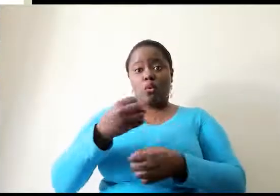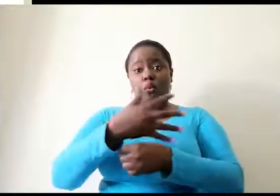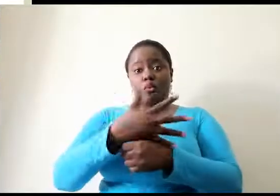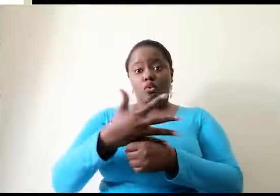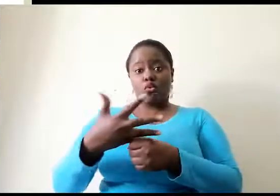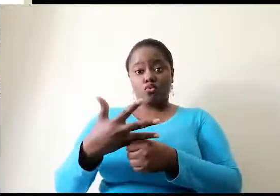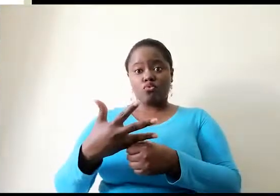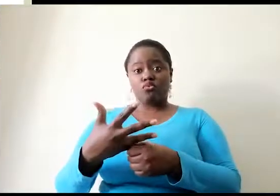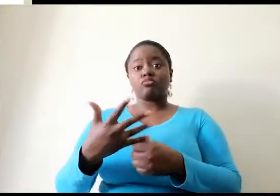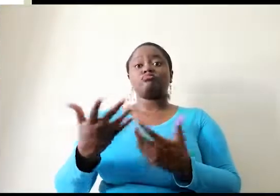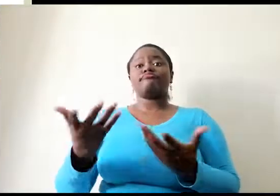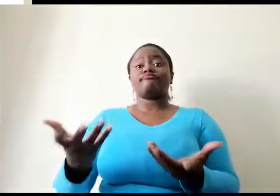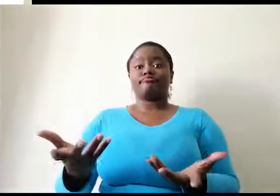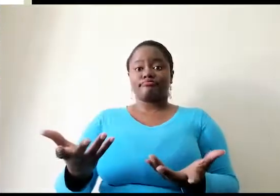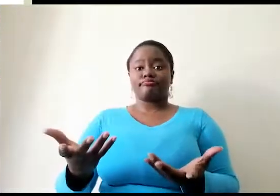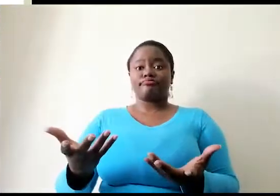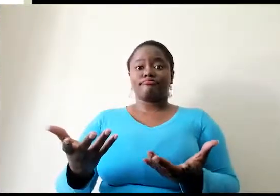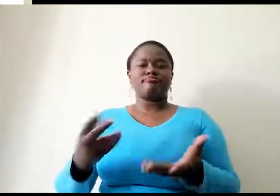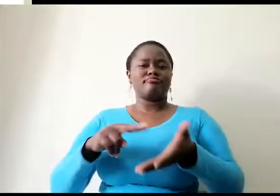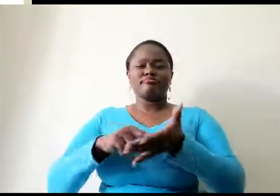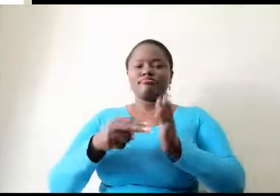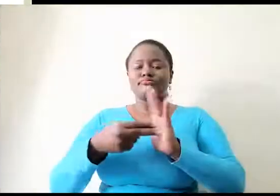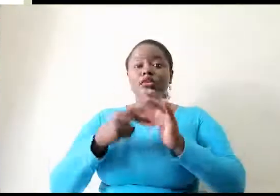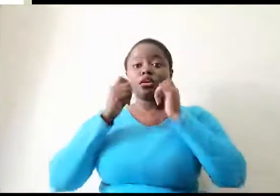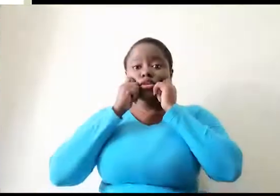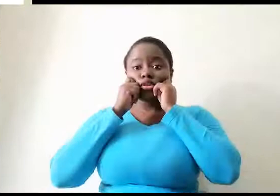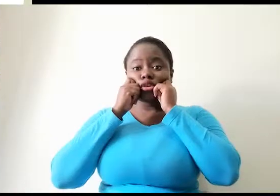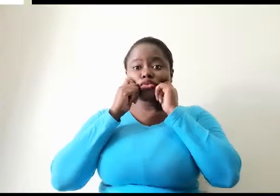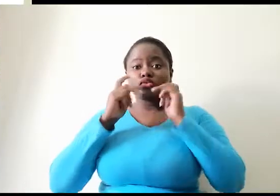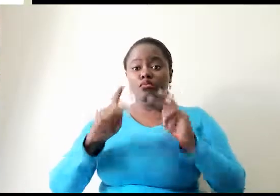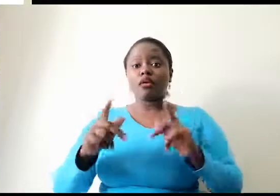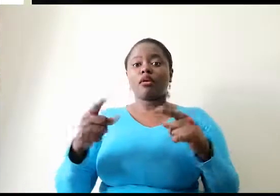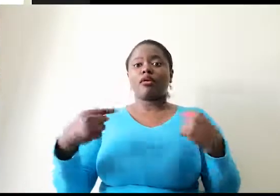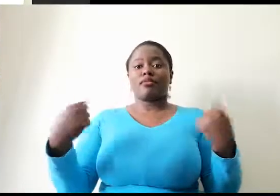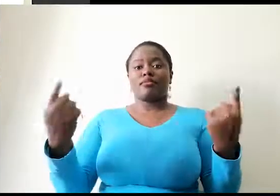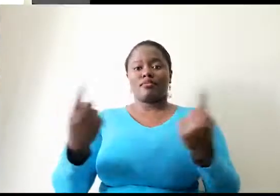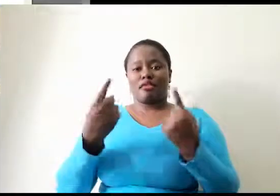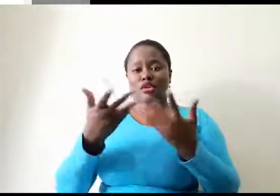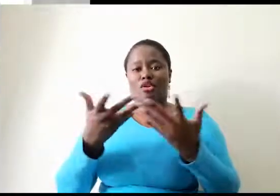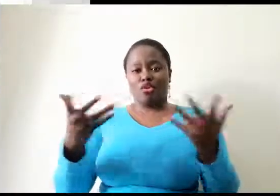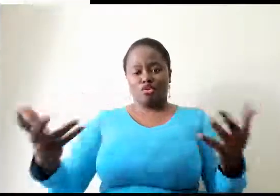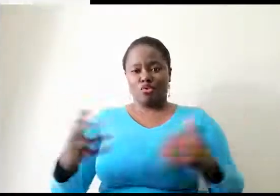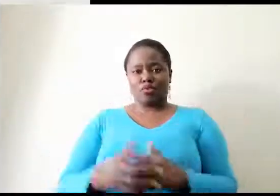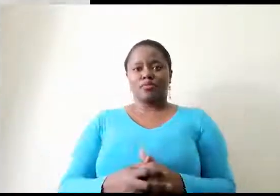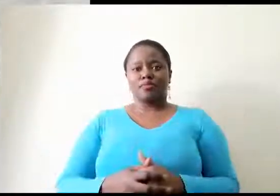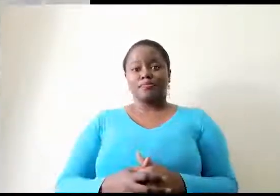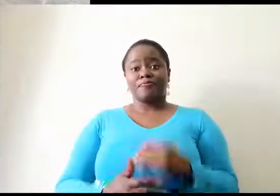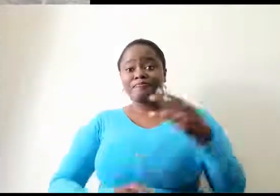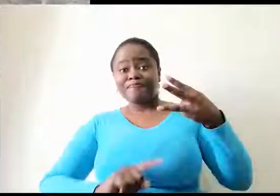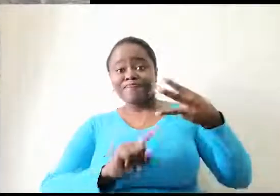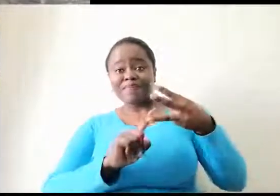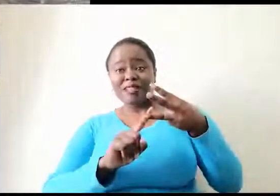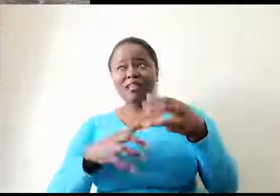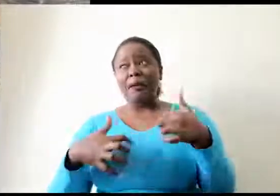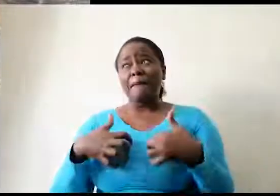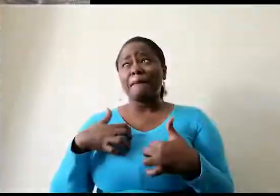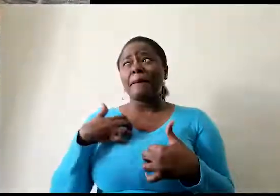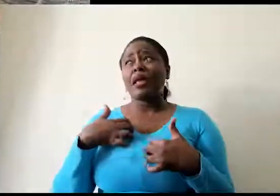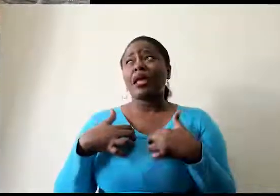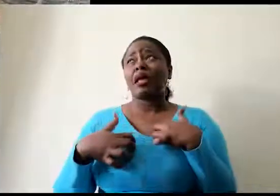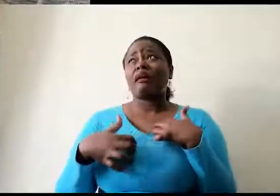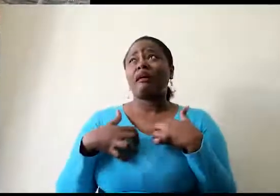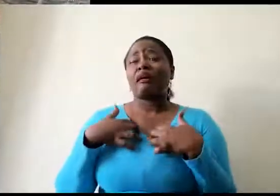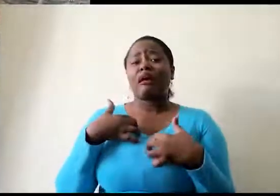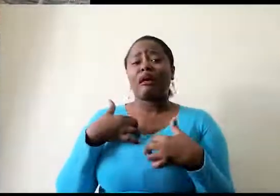formado por las combinaciones entre ellos, es decir, los seres humanos y todas las demás cosas. El tercer